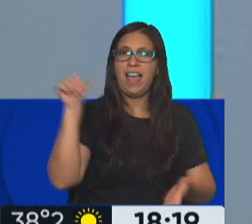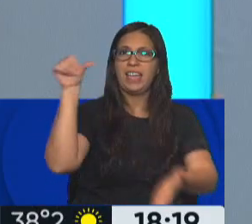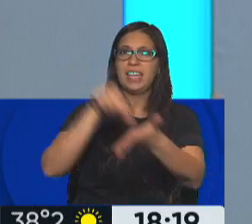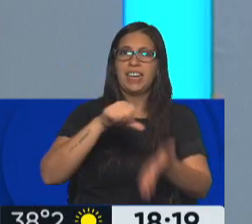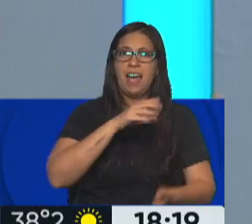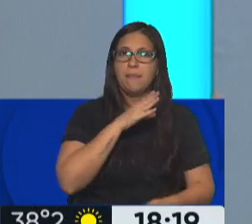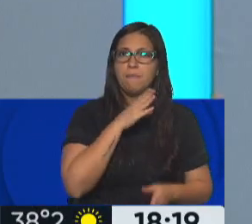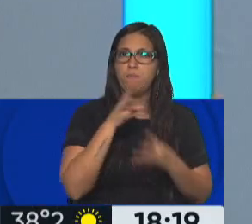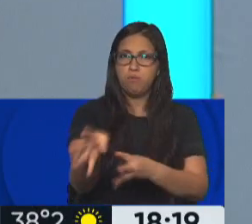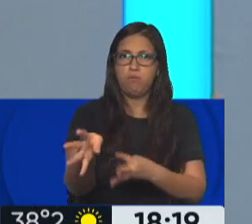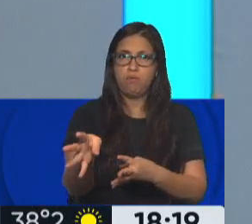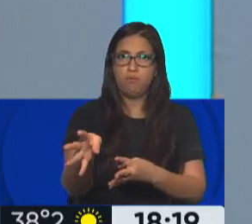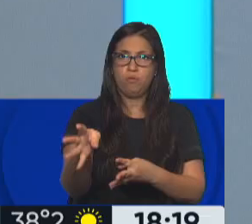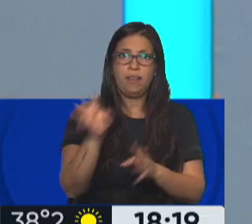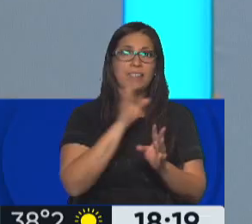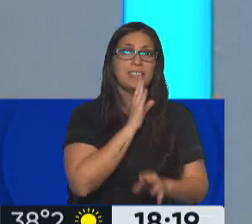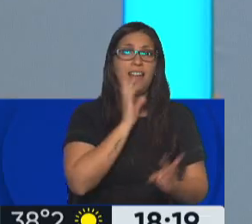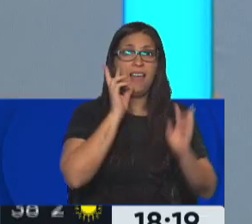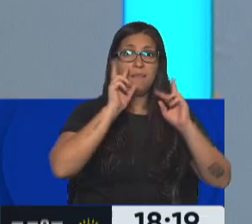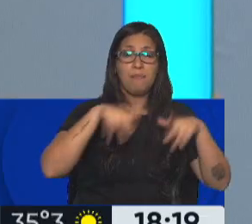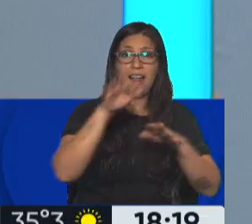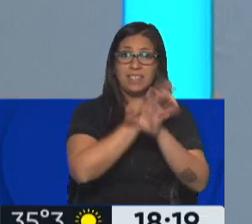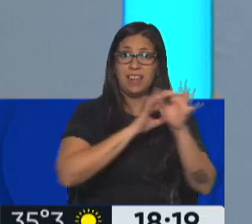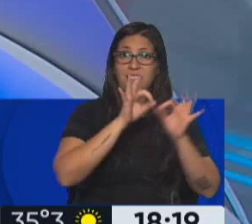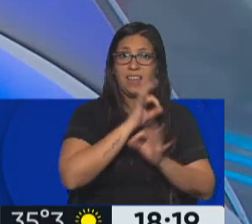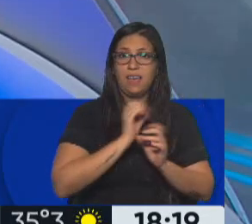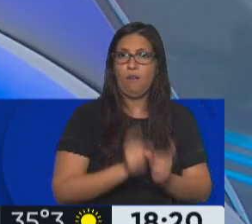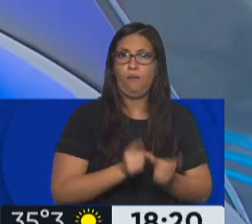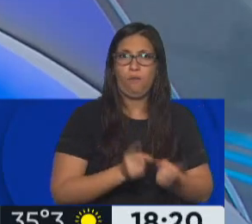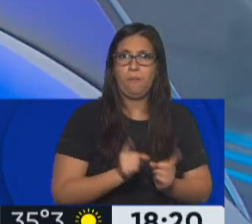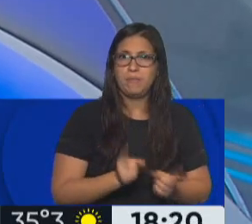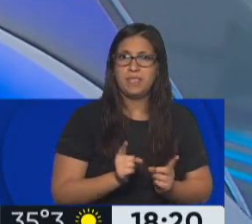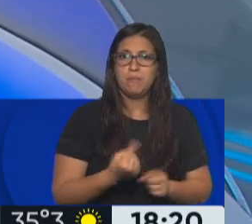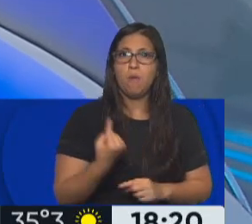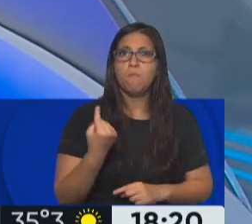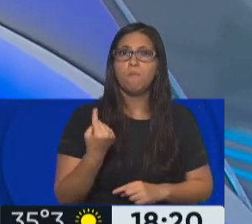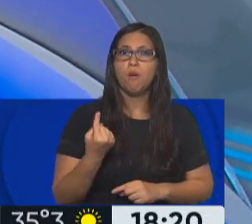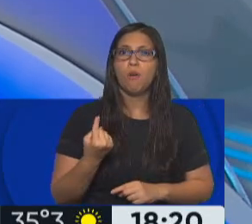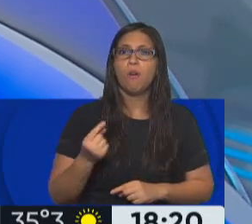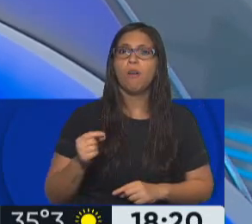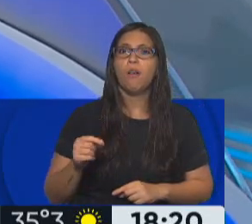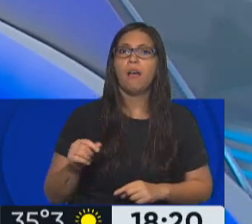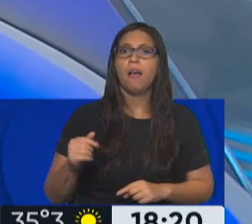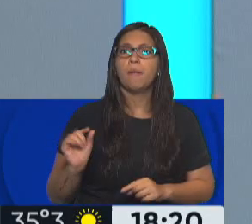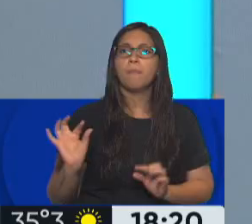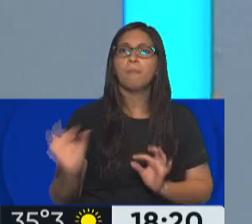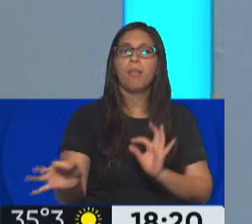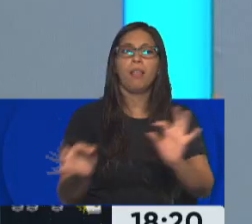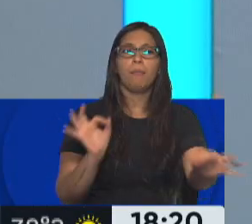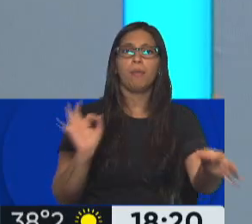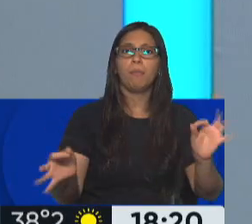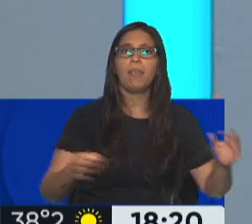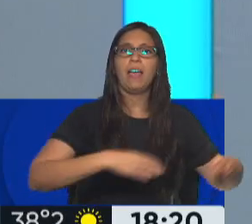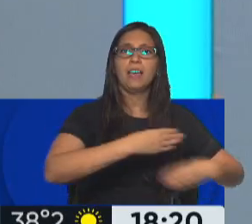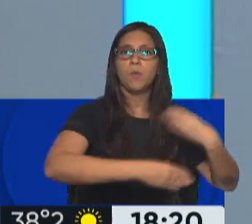no está cambiando de estrategia. Su estrategia es, como se suele decir, la estrategia del pulpo. Primero ir debilitando a sus tentáculos, que han sido